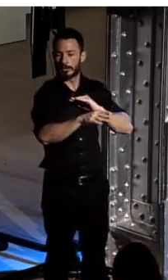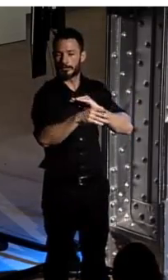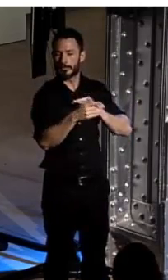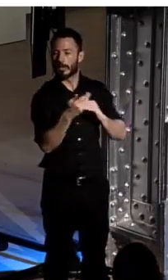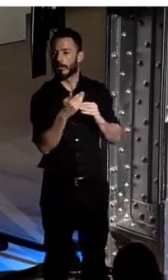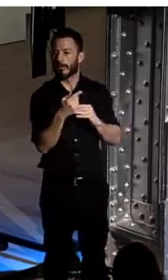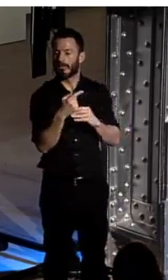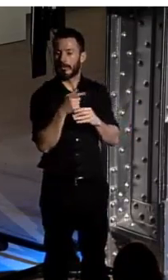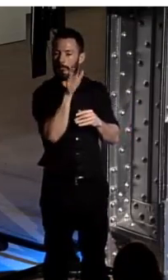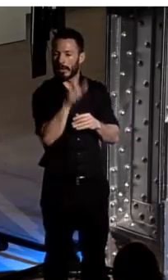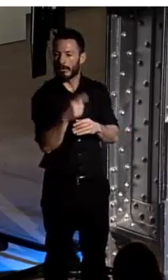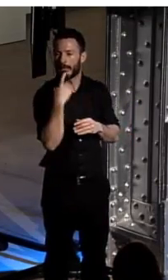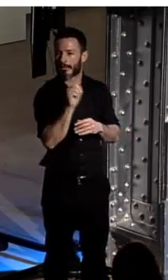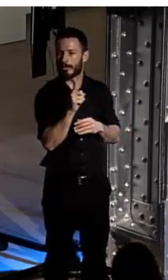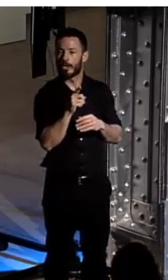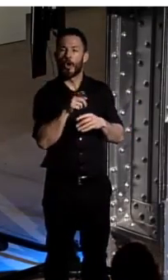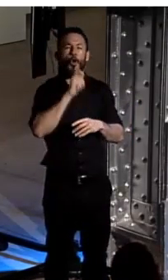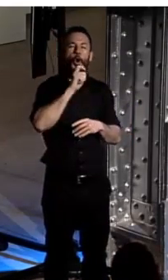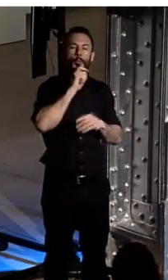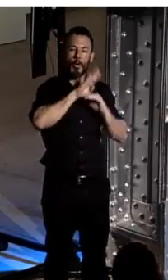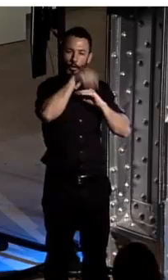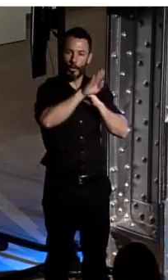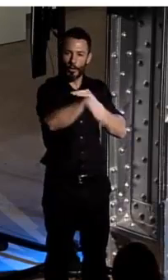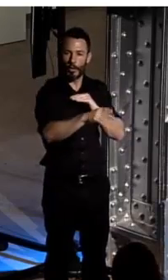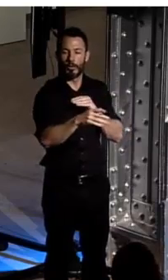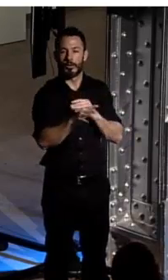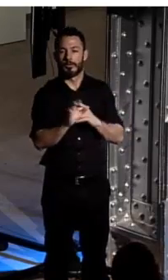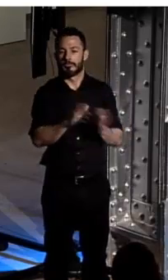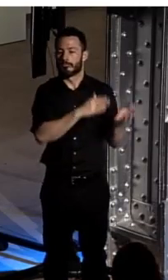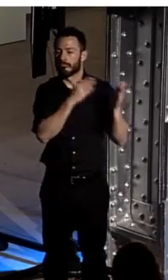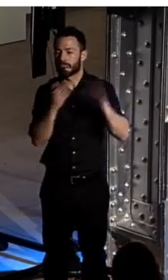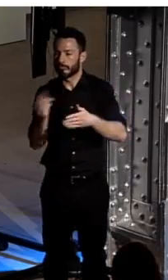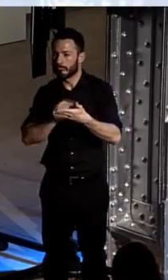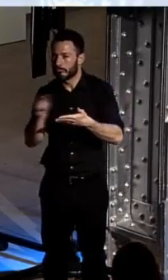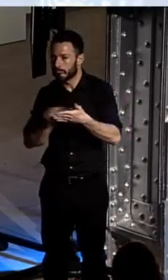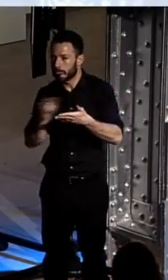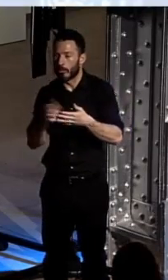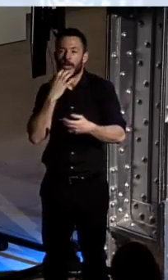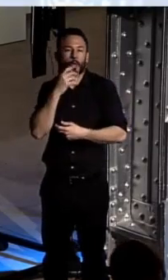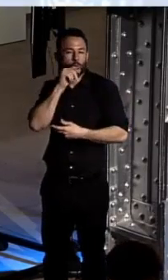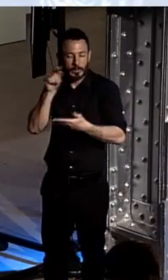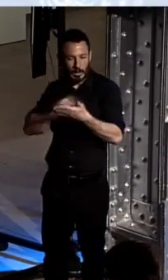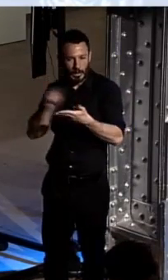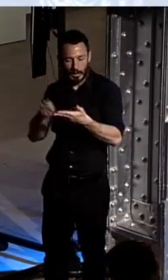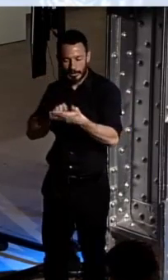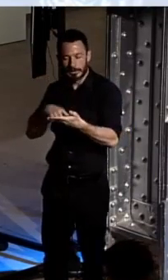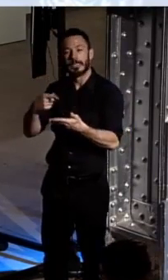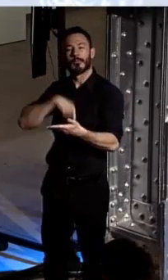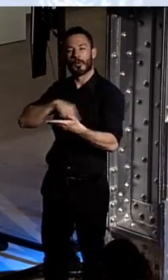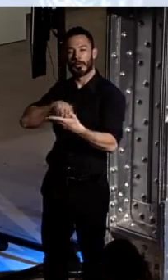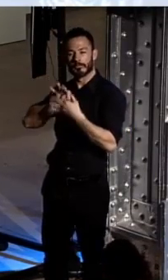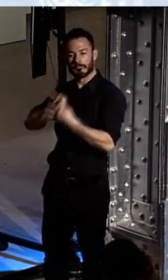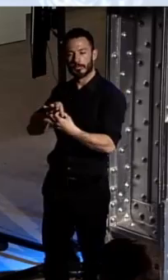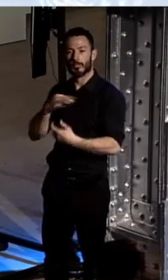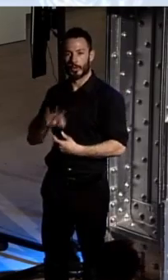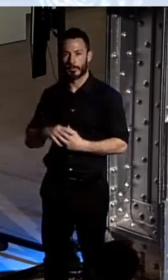dice, sino el cómo se dice, o también el qué se dice analizando la transcripción de la voz o lo que escribimos en Twitter y demás. Un área que es